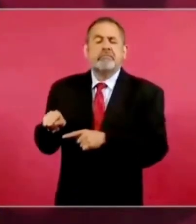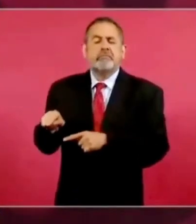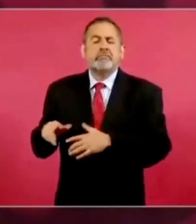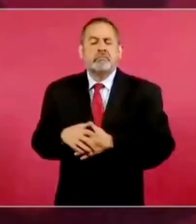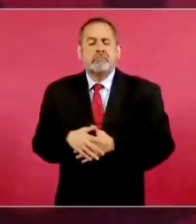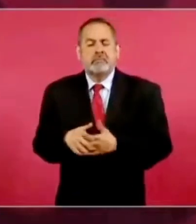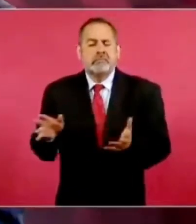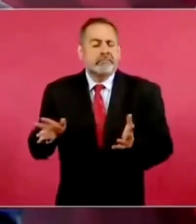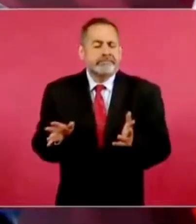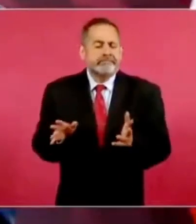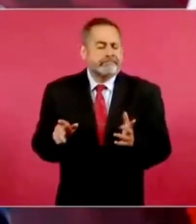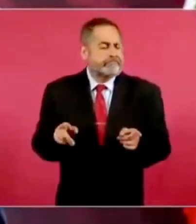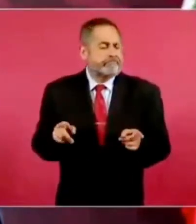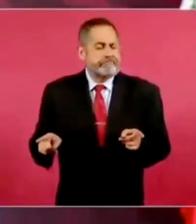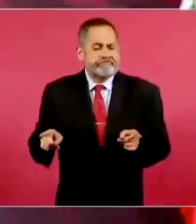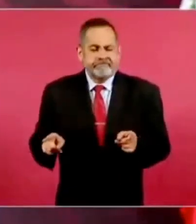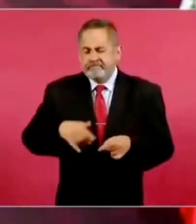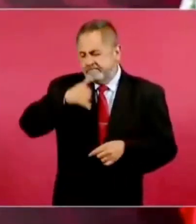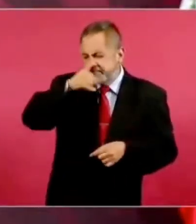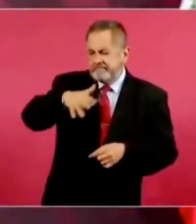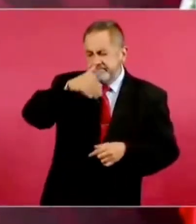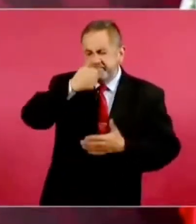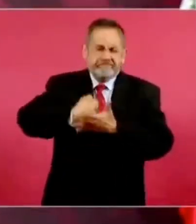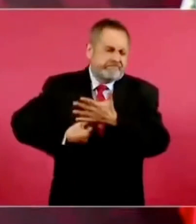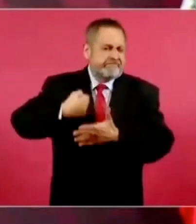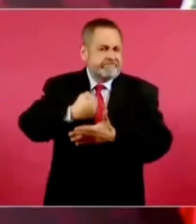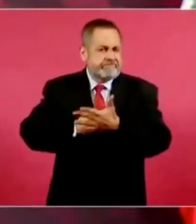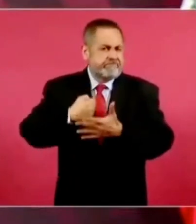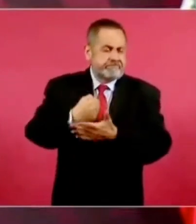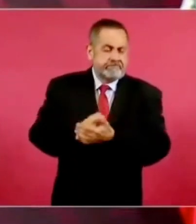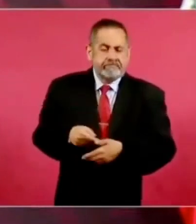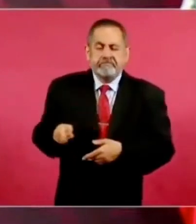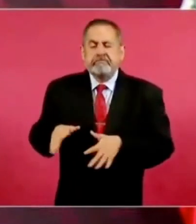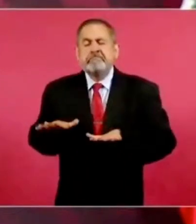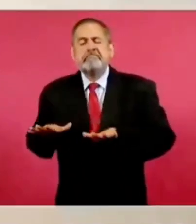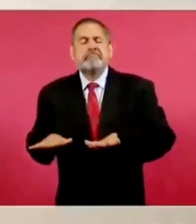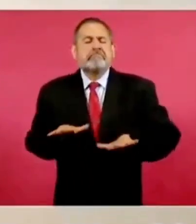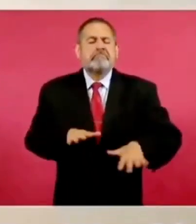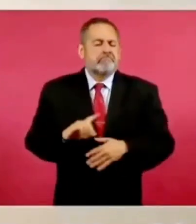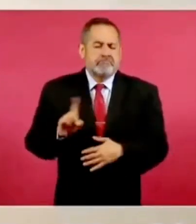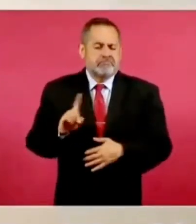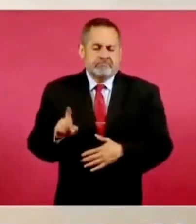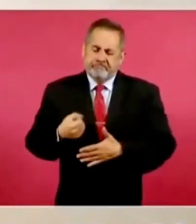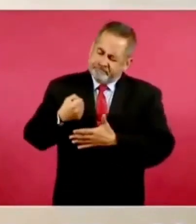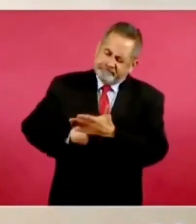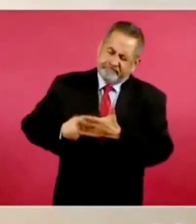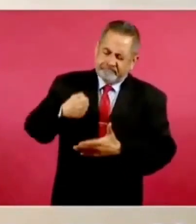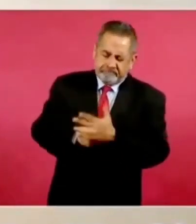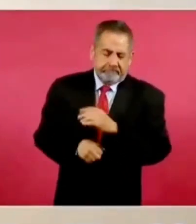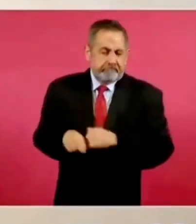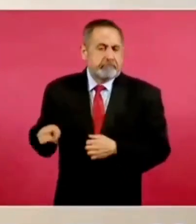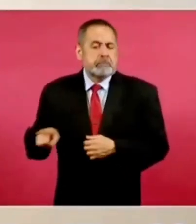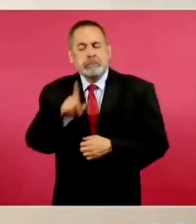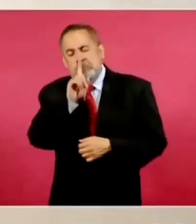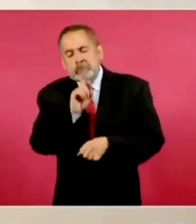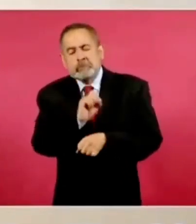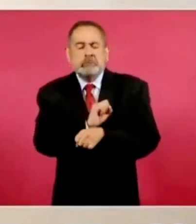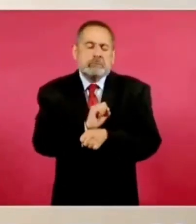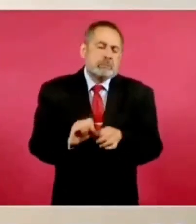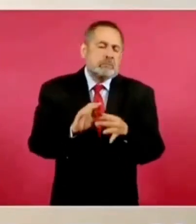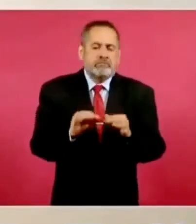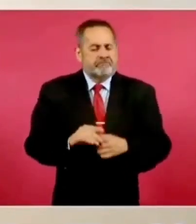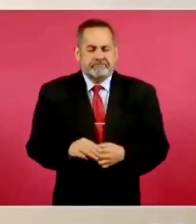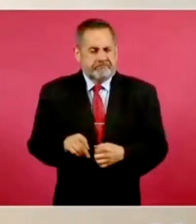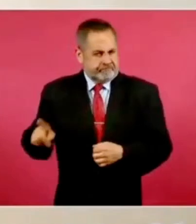lo distanciaba de ser un revolucionario y no se andaba por las ramas. Por